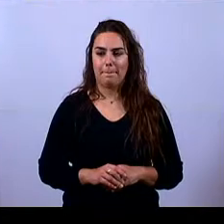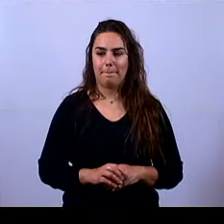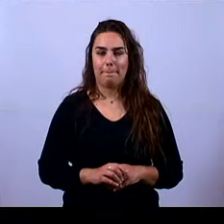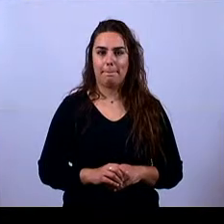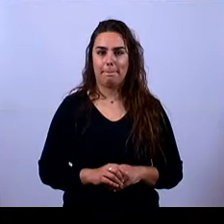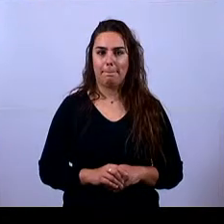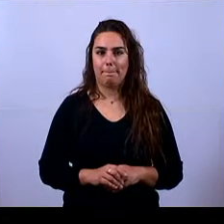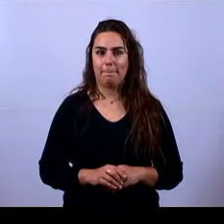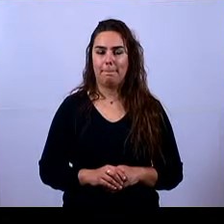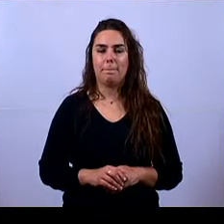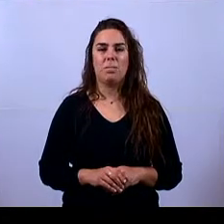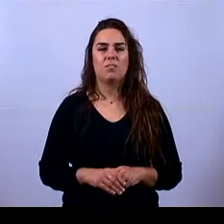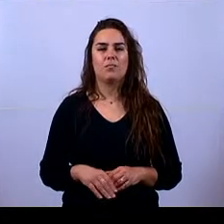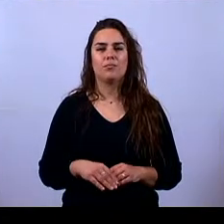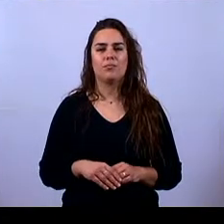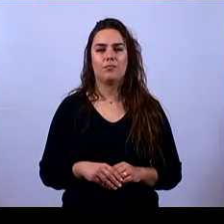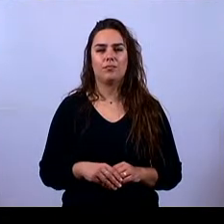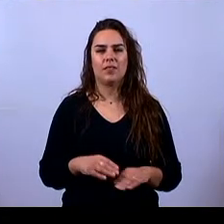Perdón.